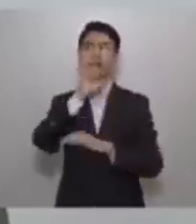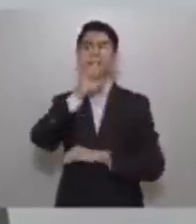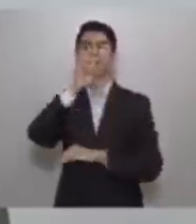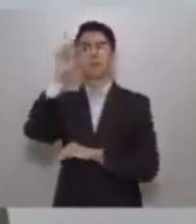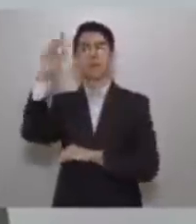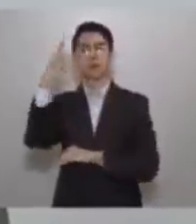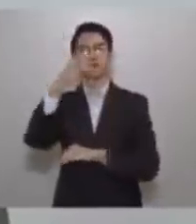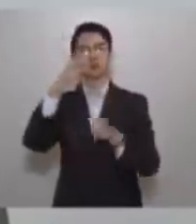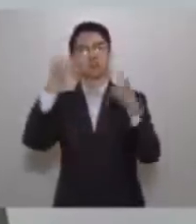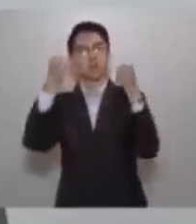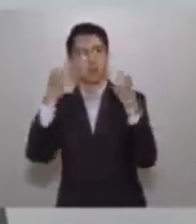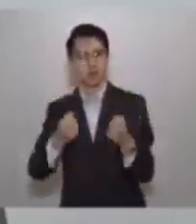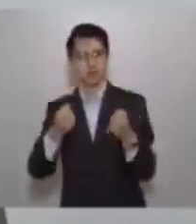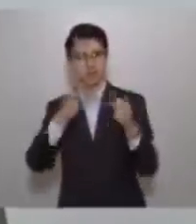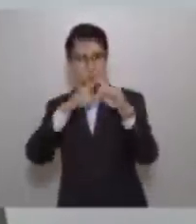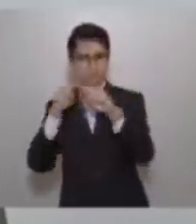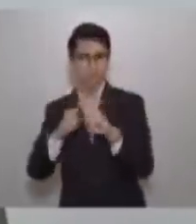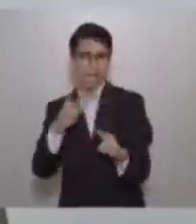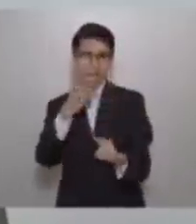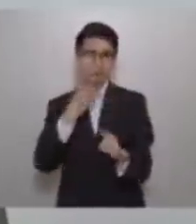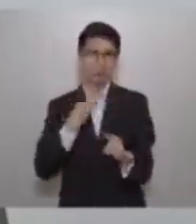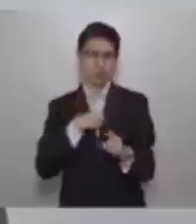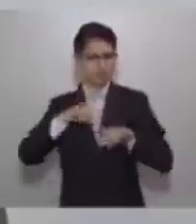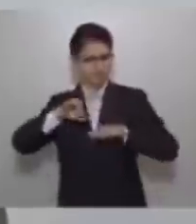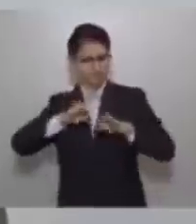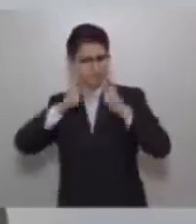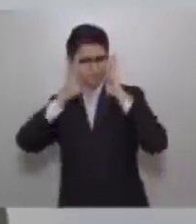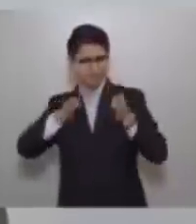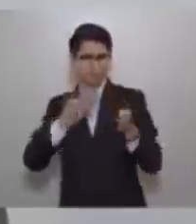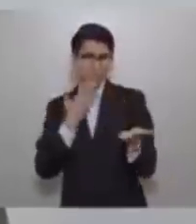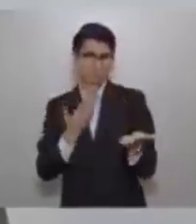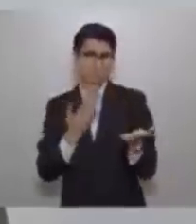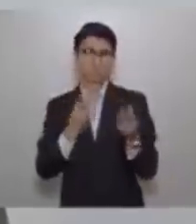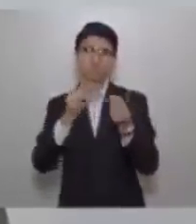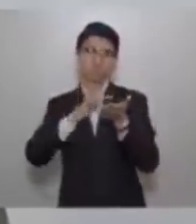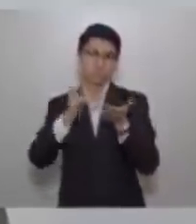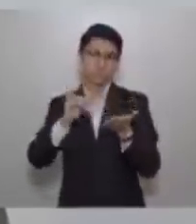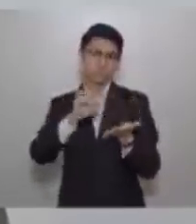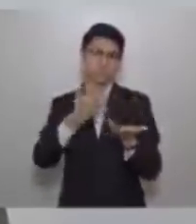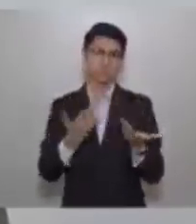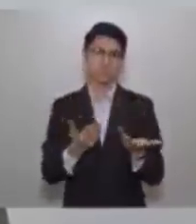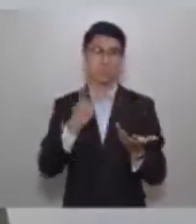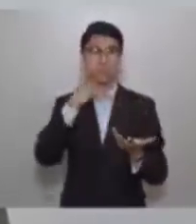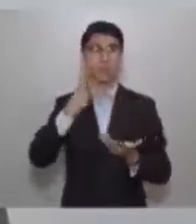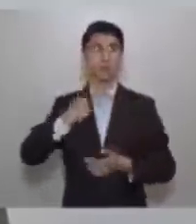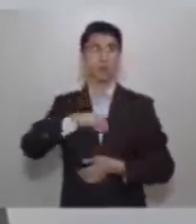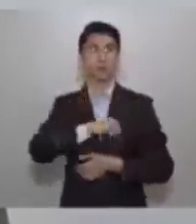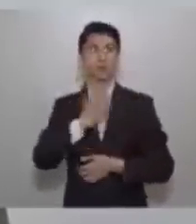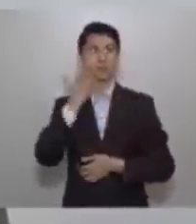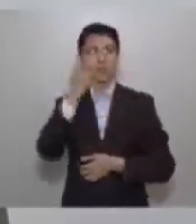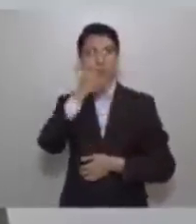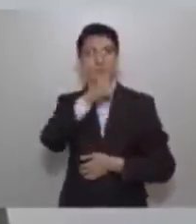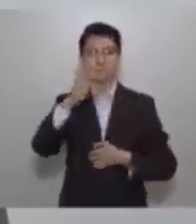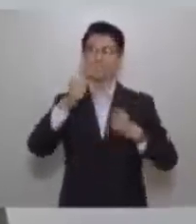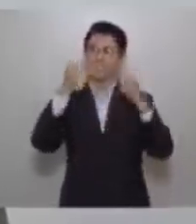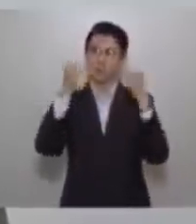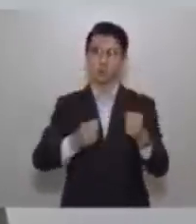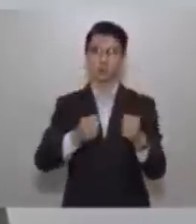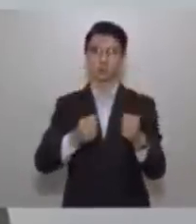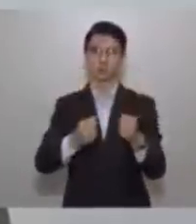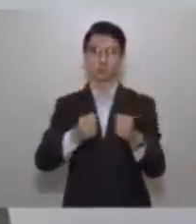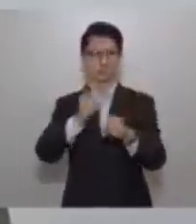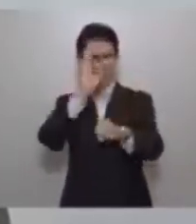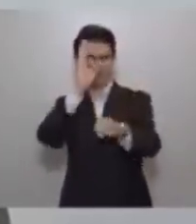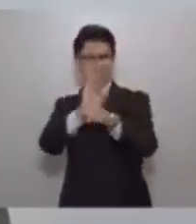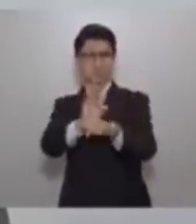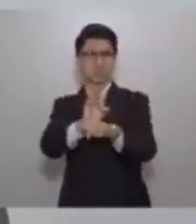ciudadanos, que al fin y al cabo es para lo que trabajamos. Sí, garantizar la seguridad. ¿Sí? Entonces, obviamente, sí,